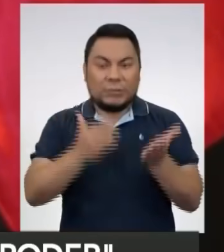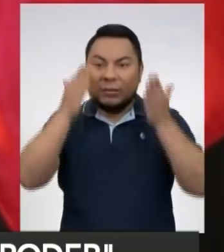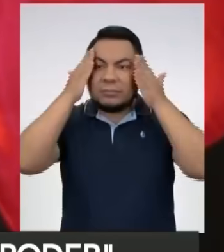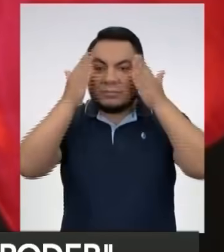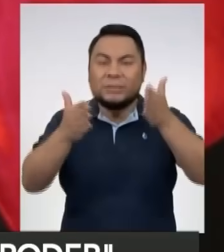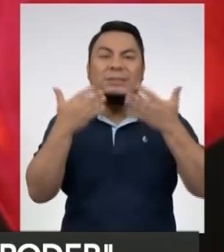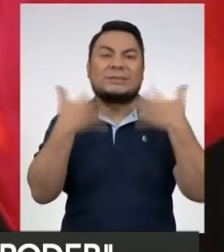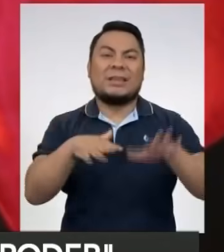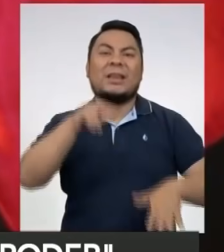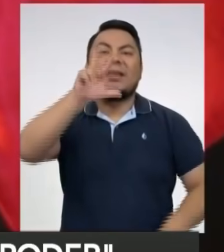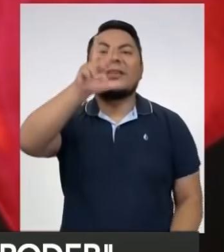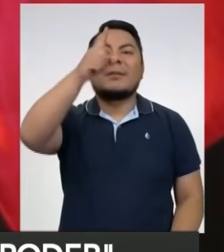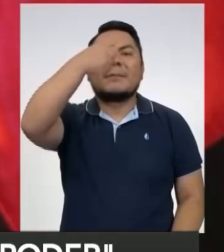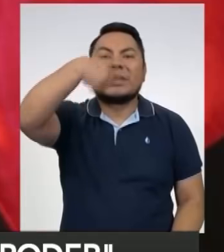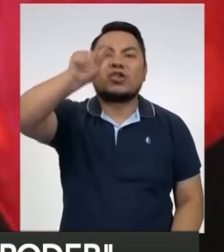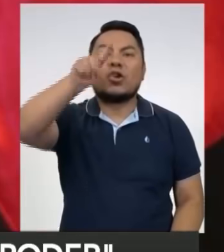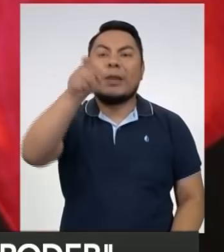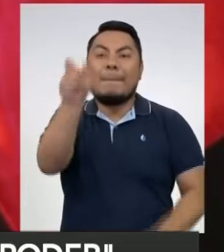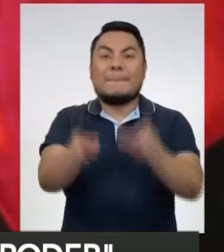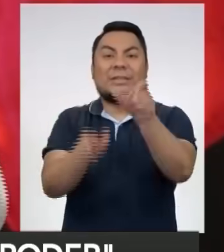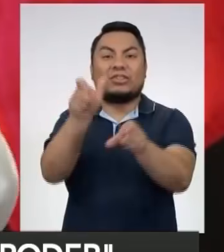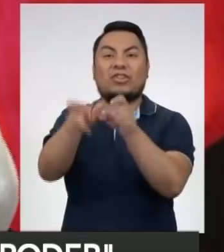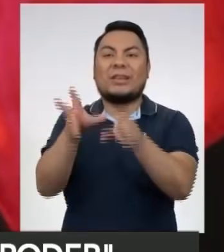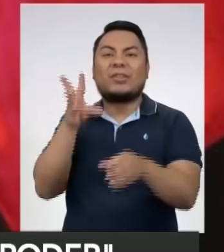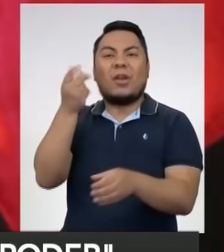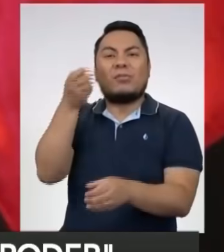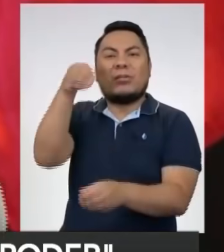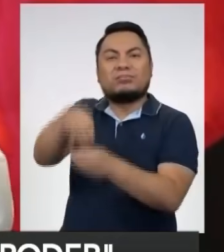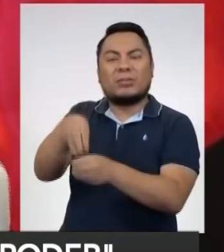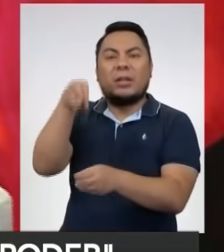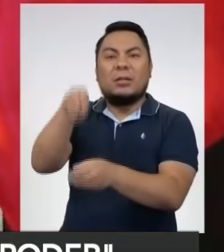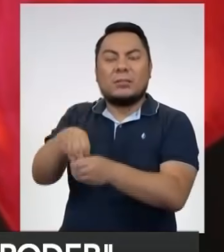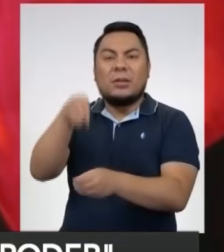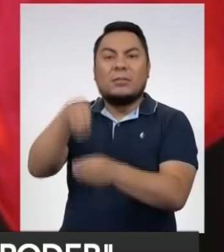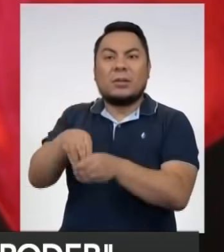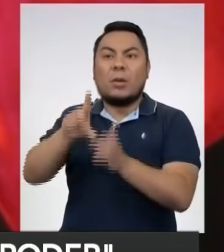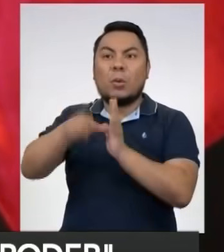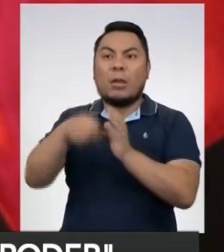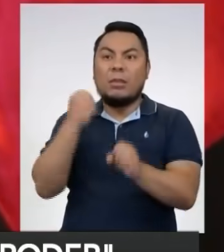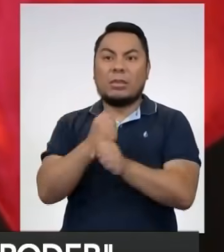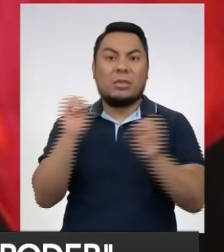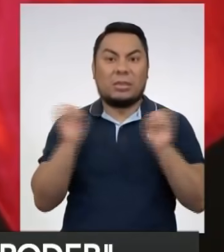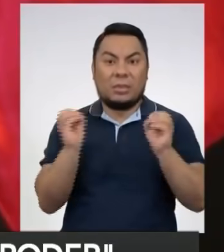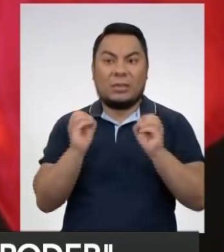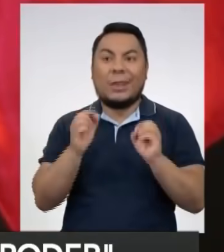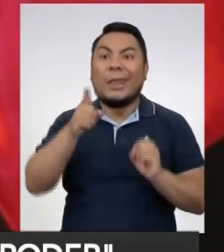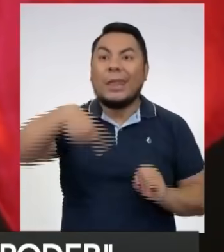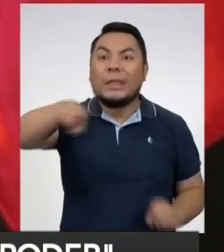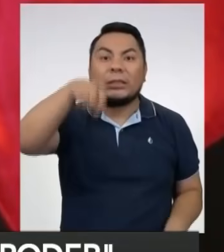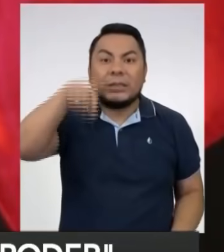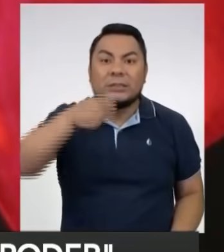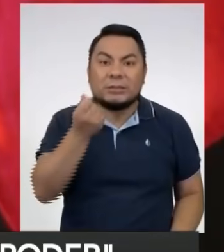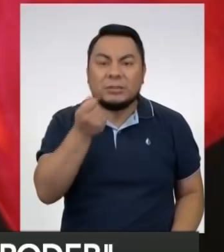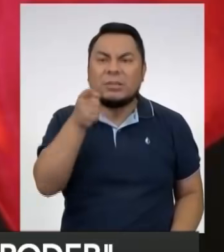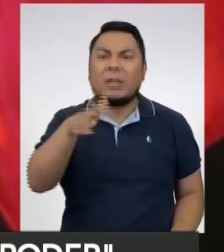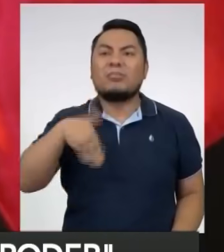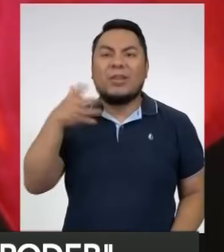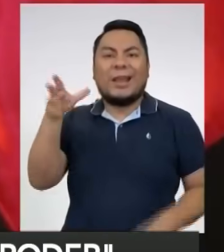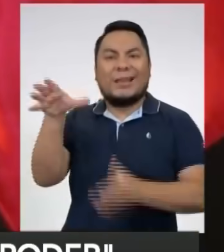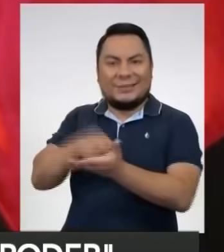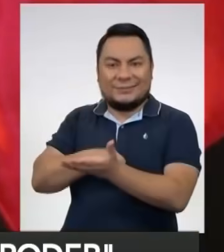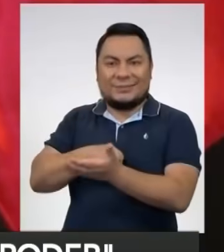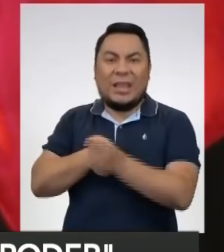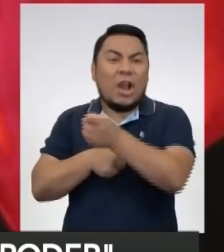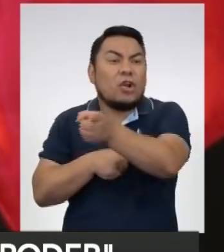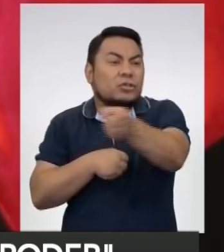a las 3 millones de aportantes que tienen menos recursos y que más lo necesitan. Pero creo que hay espacio de seguir revisando